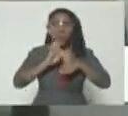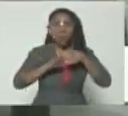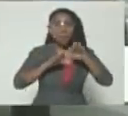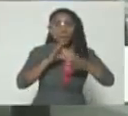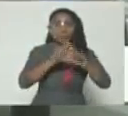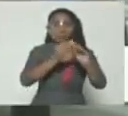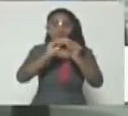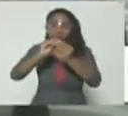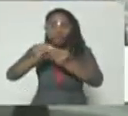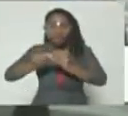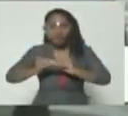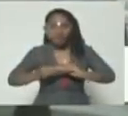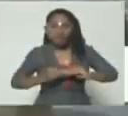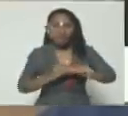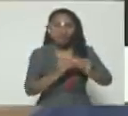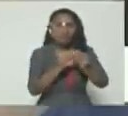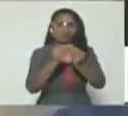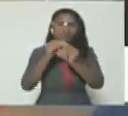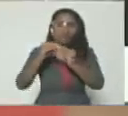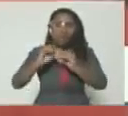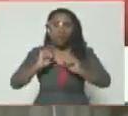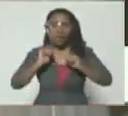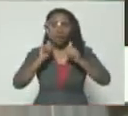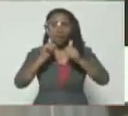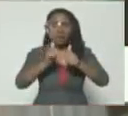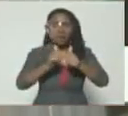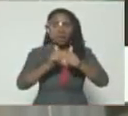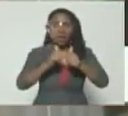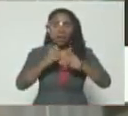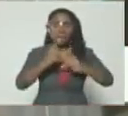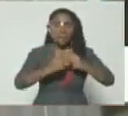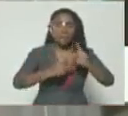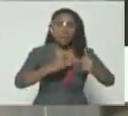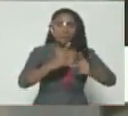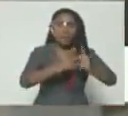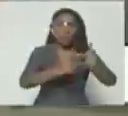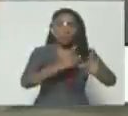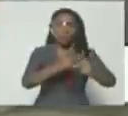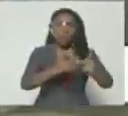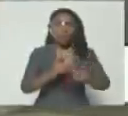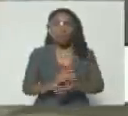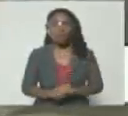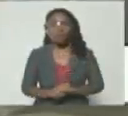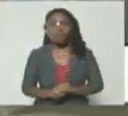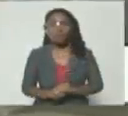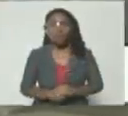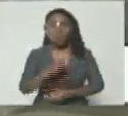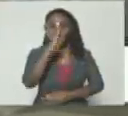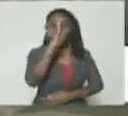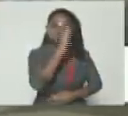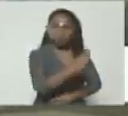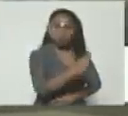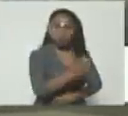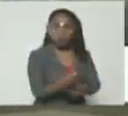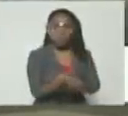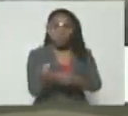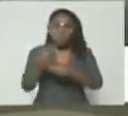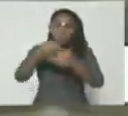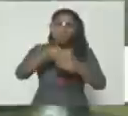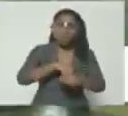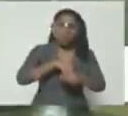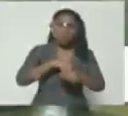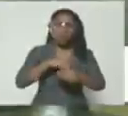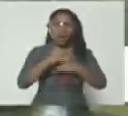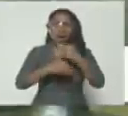la que inicia la producción, y directo al contenedor para hacer